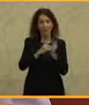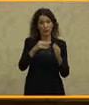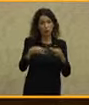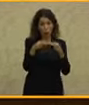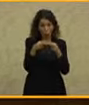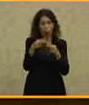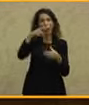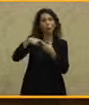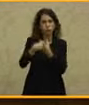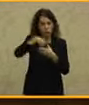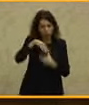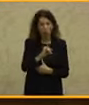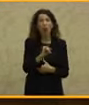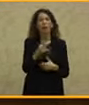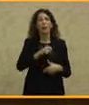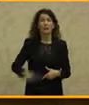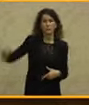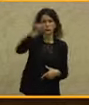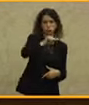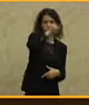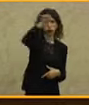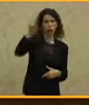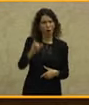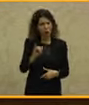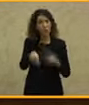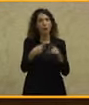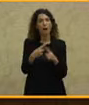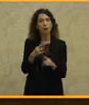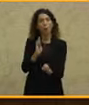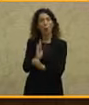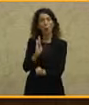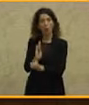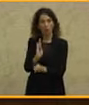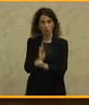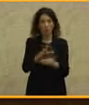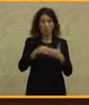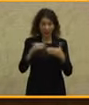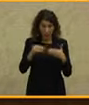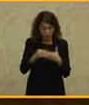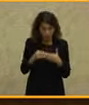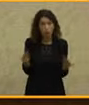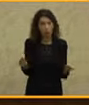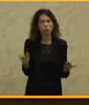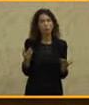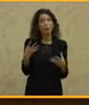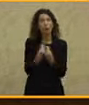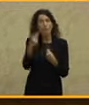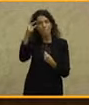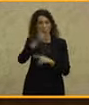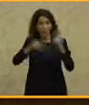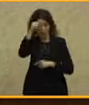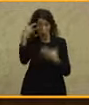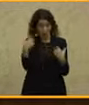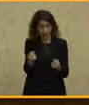esté presente en toda España y, además, velando porque los pacientes con problemas de salud